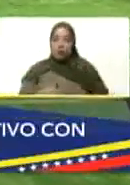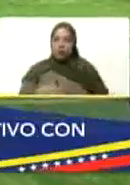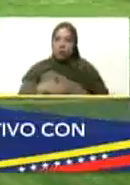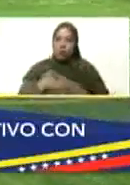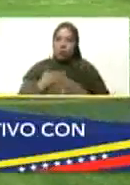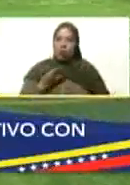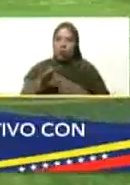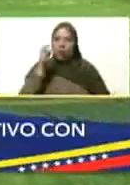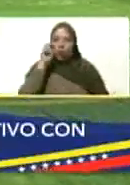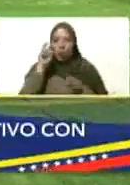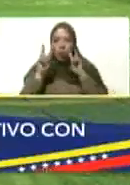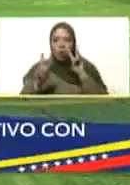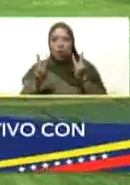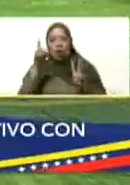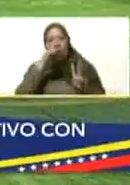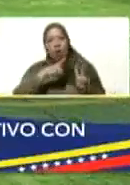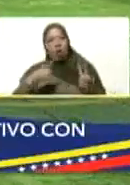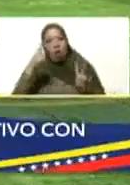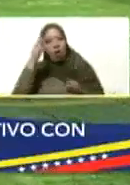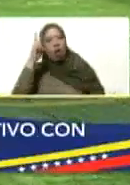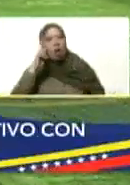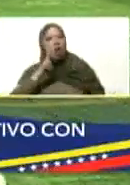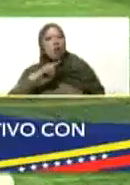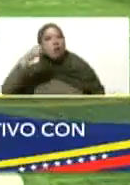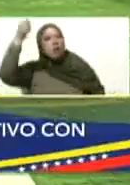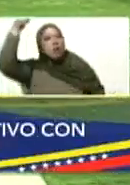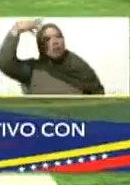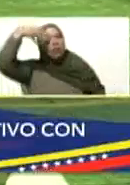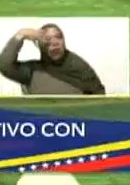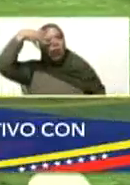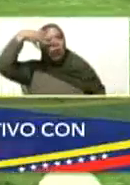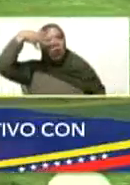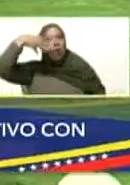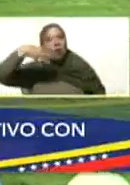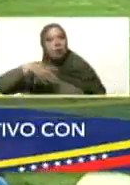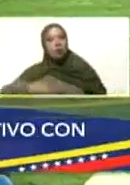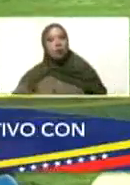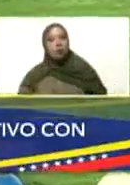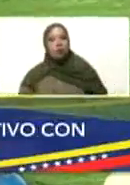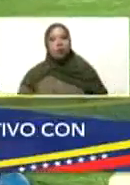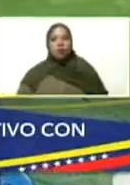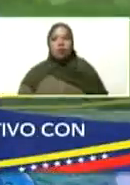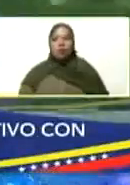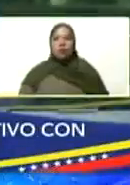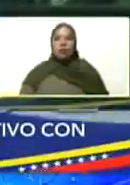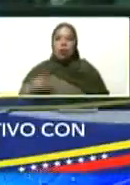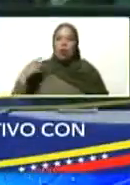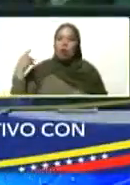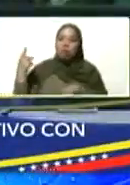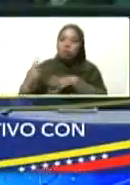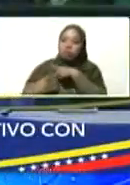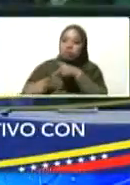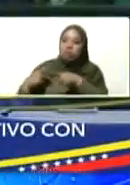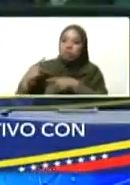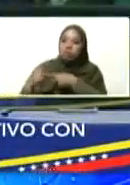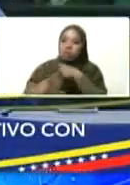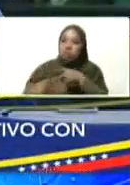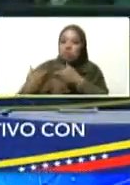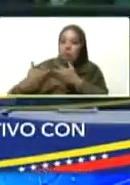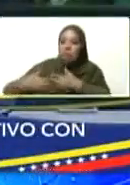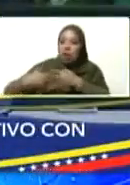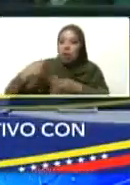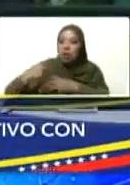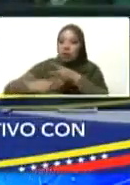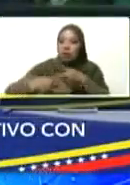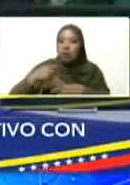la frente en alto, la cara limpia al sol y produciendo, produciendo.